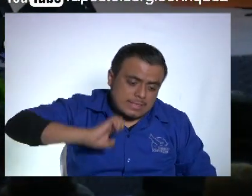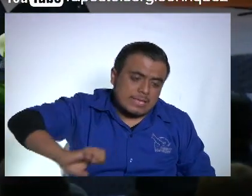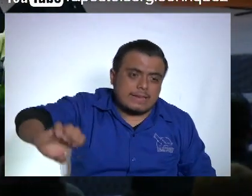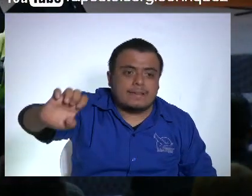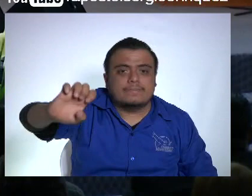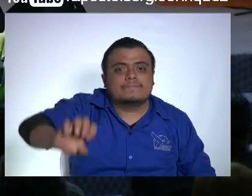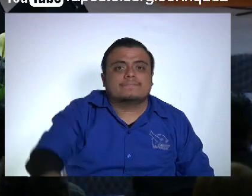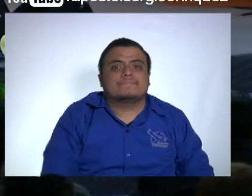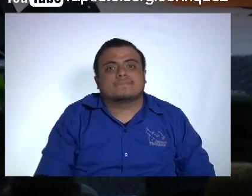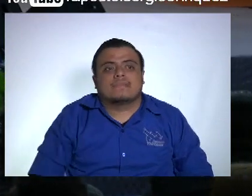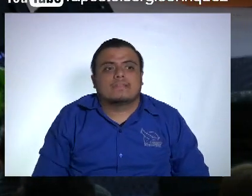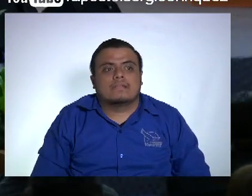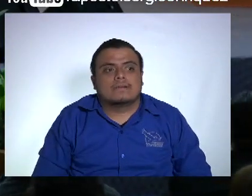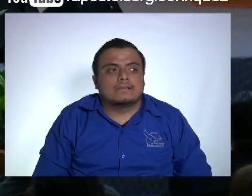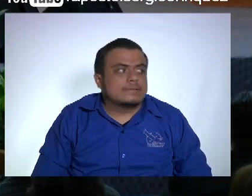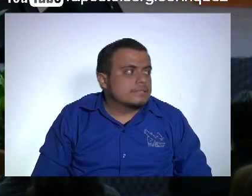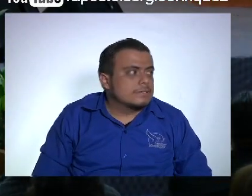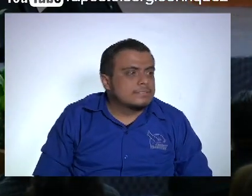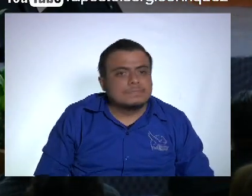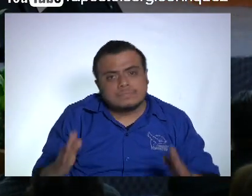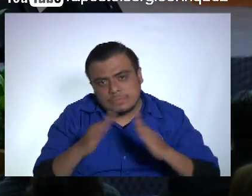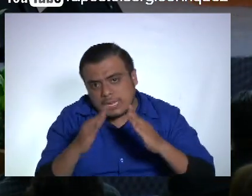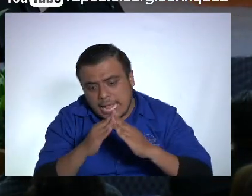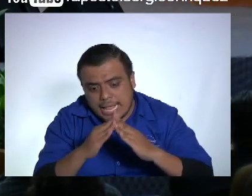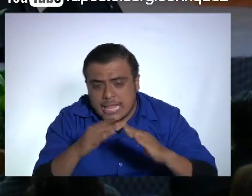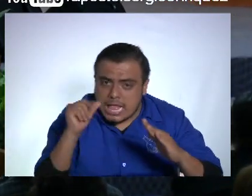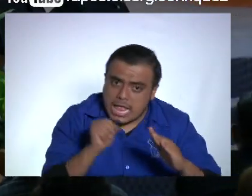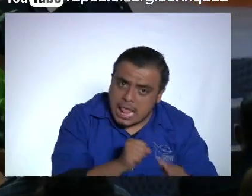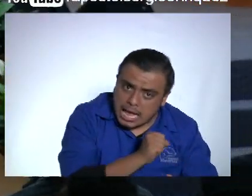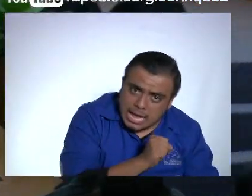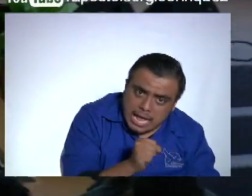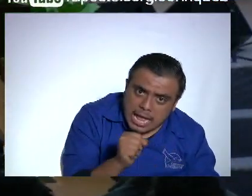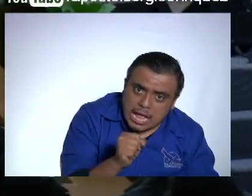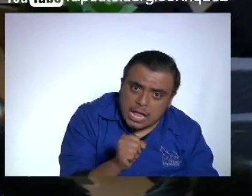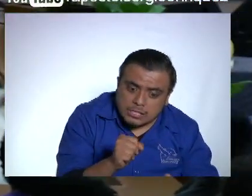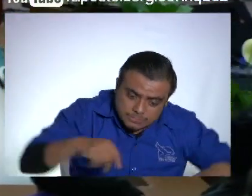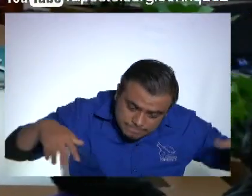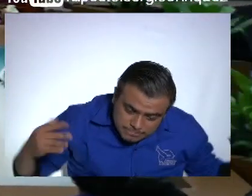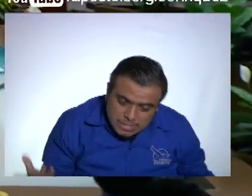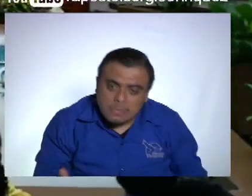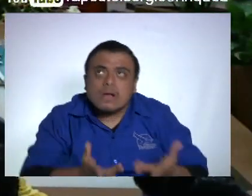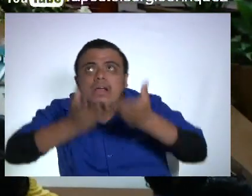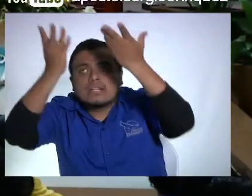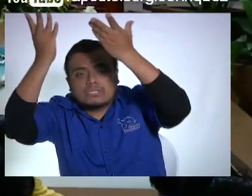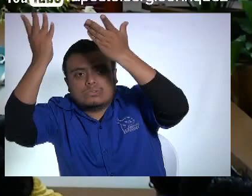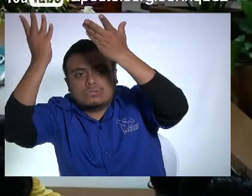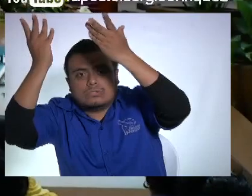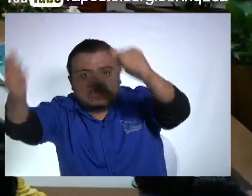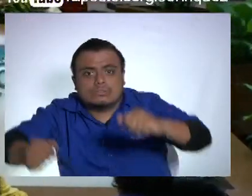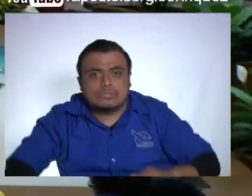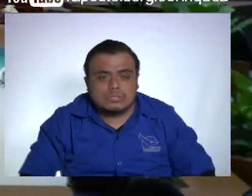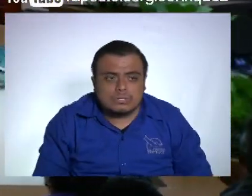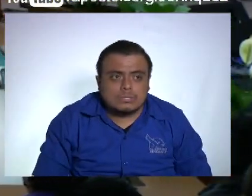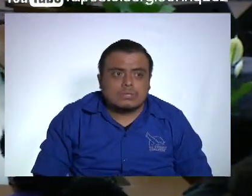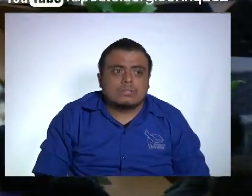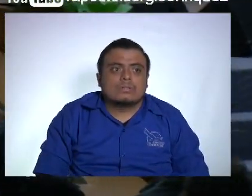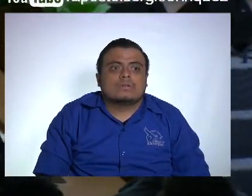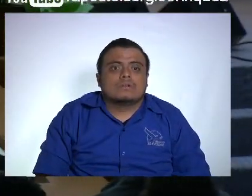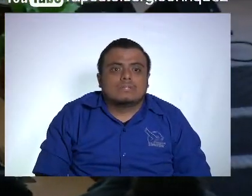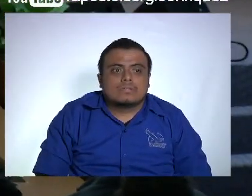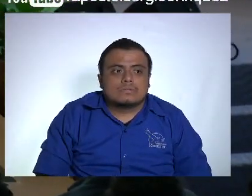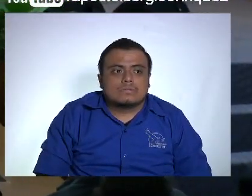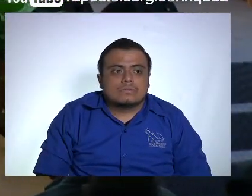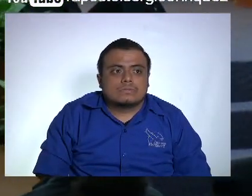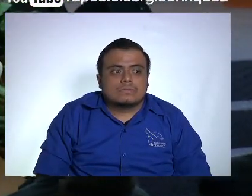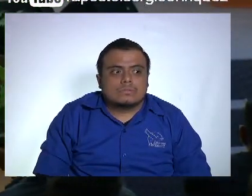Aleluya. Y en la casa del canto seremos arrebatados. Le voy a pedir a mis